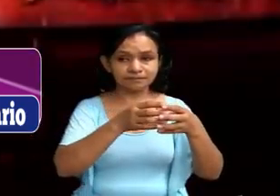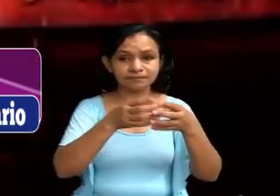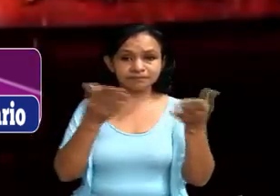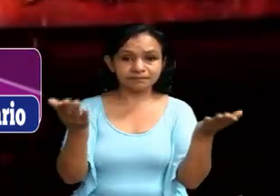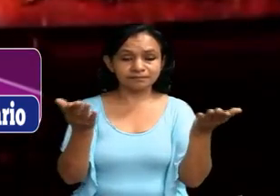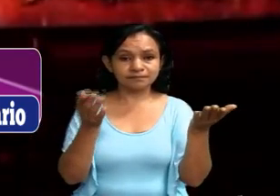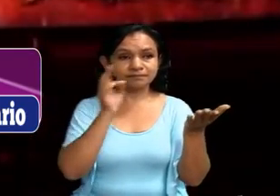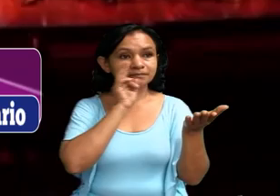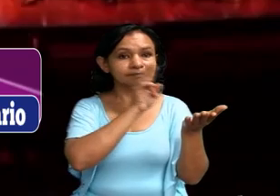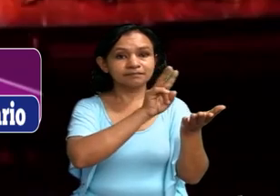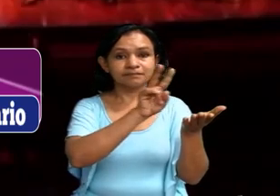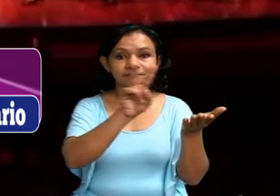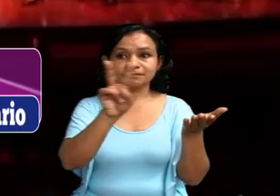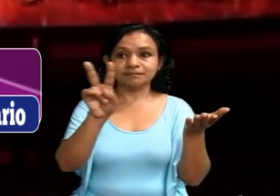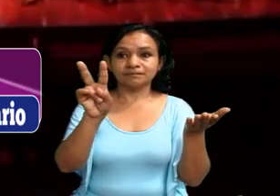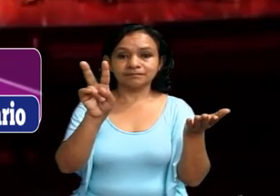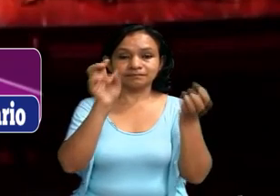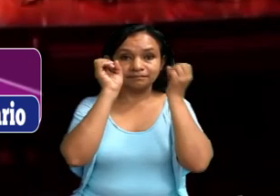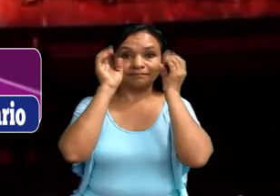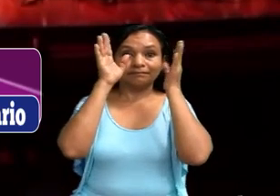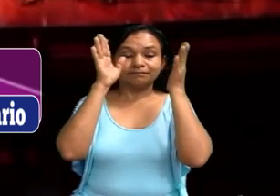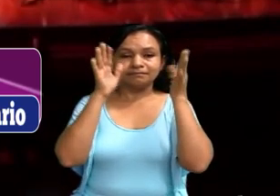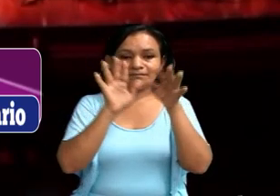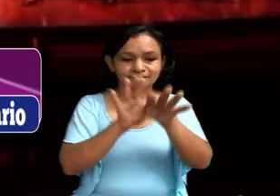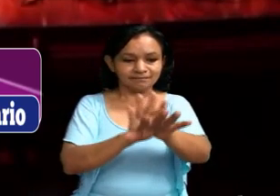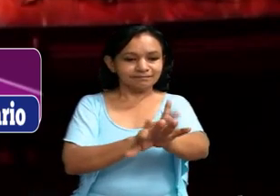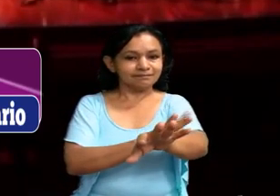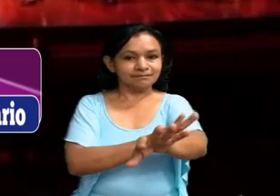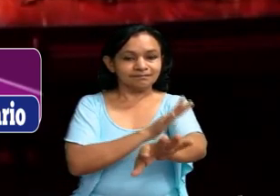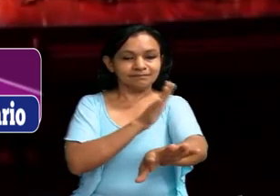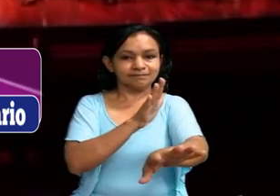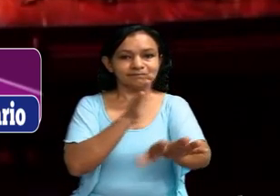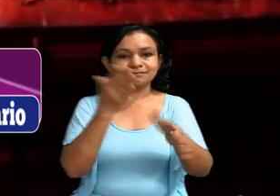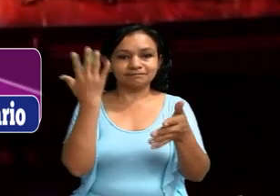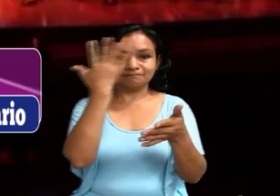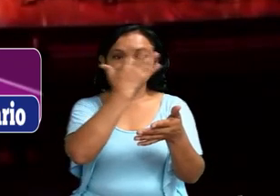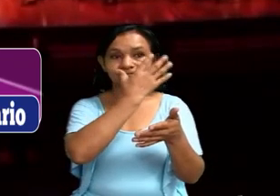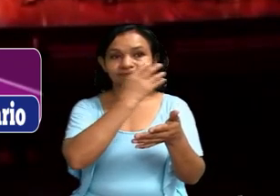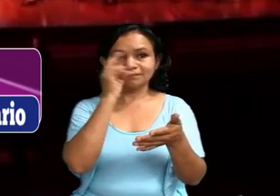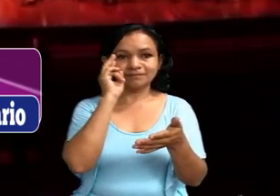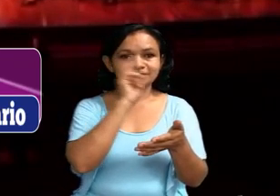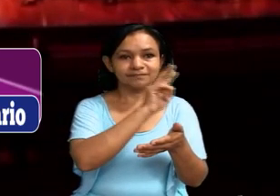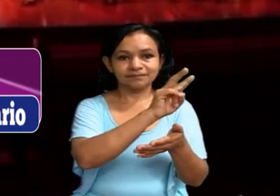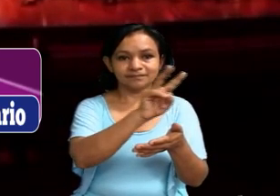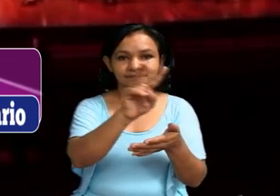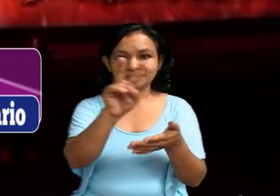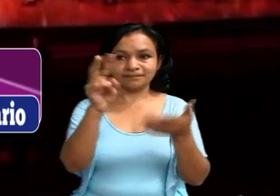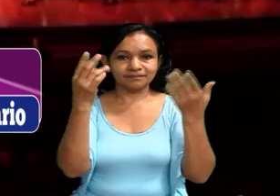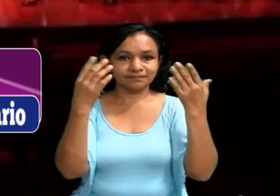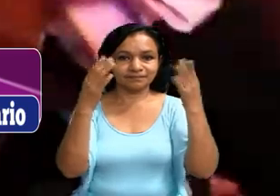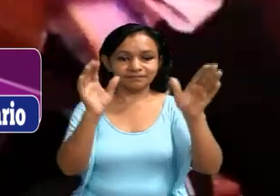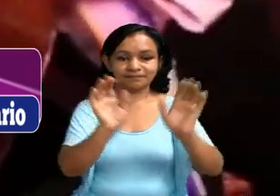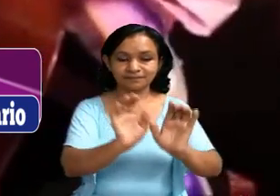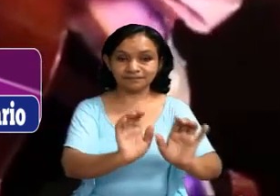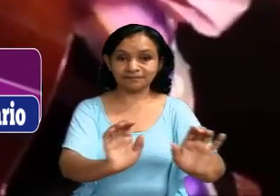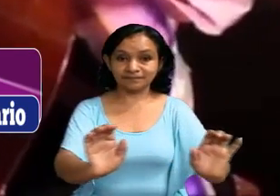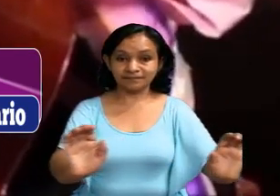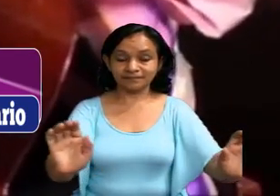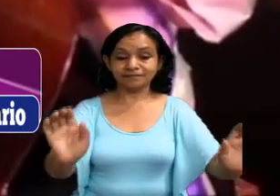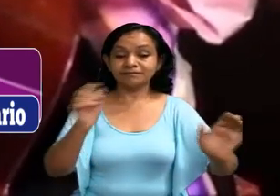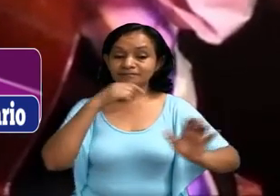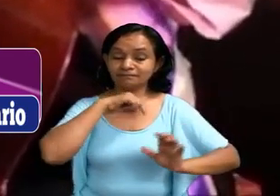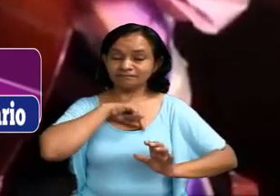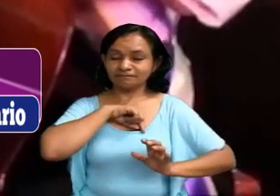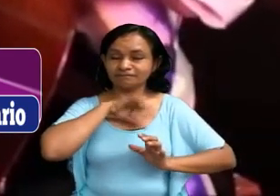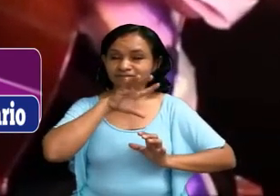ese teatro a mí se me pararon los pelos, o sea, es impactante, pues todo eso en un niño cala muy